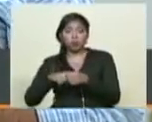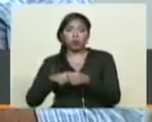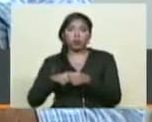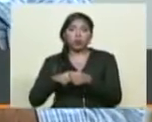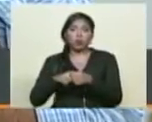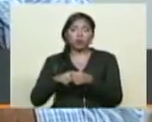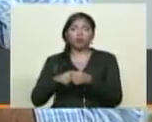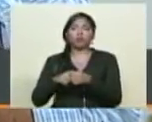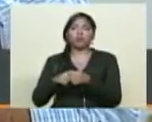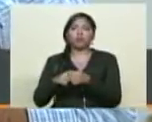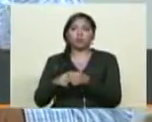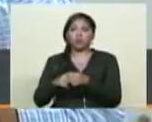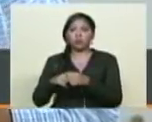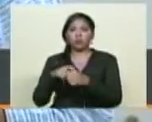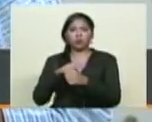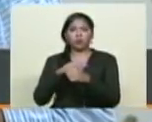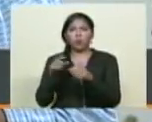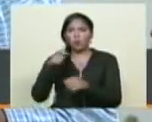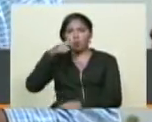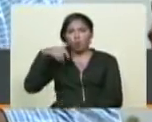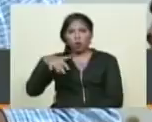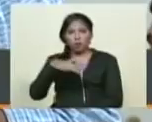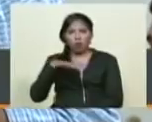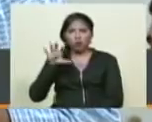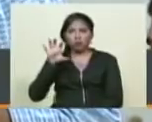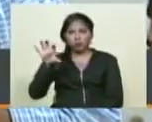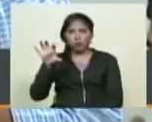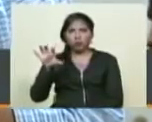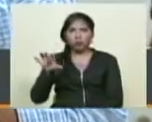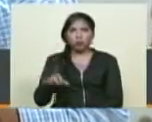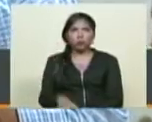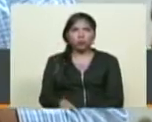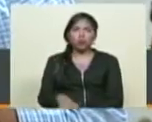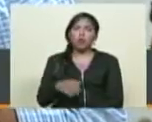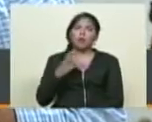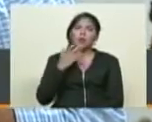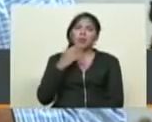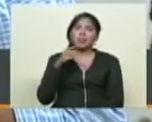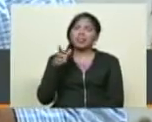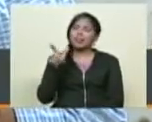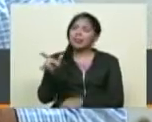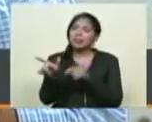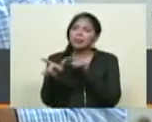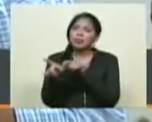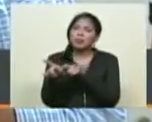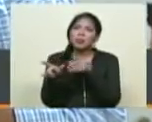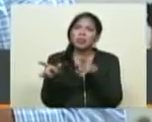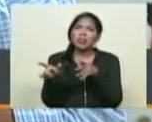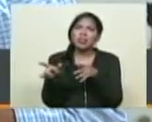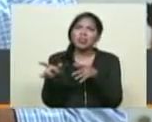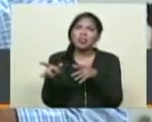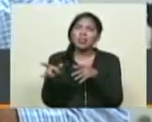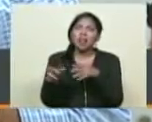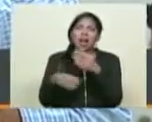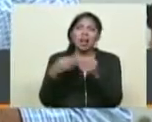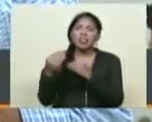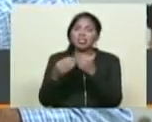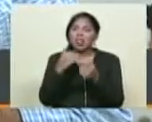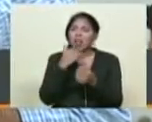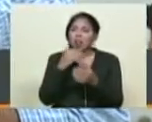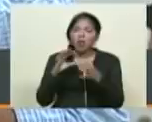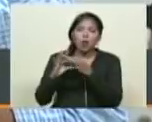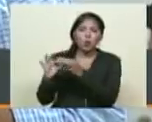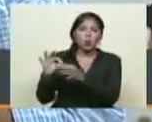polo patriótico. ¿Qué va a hacer el Partido Socialista Unido de Venezuela para lograr la unidad en base a una